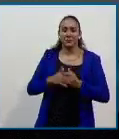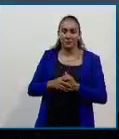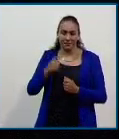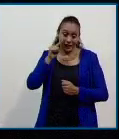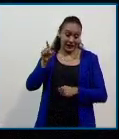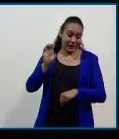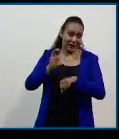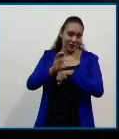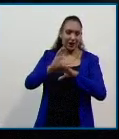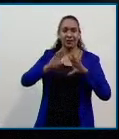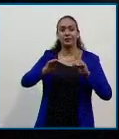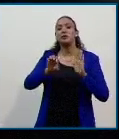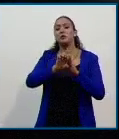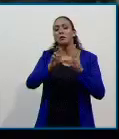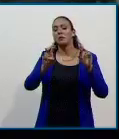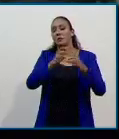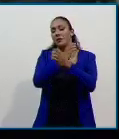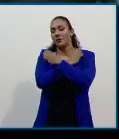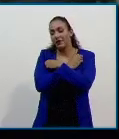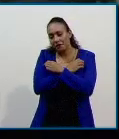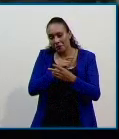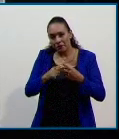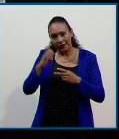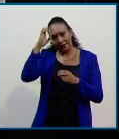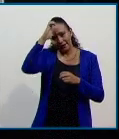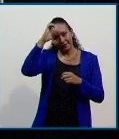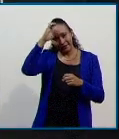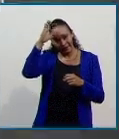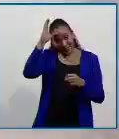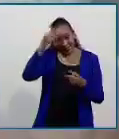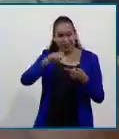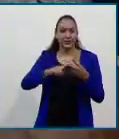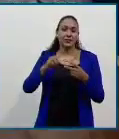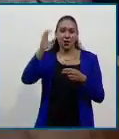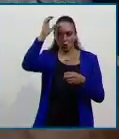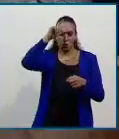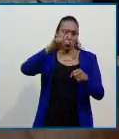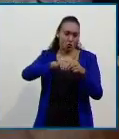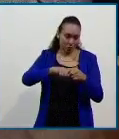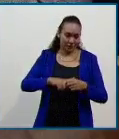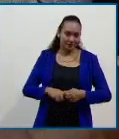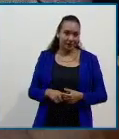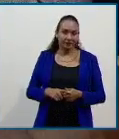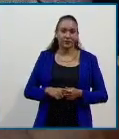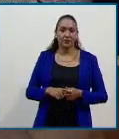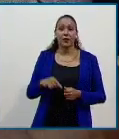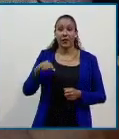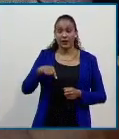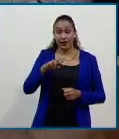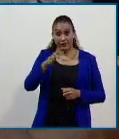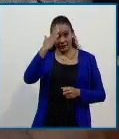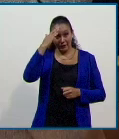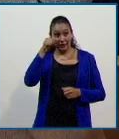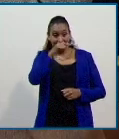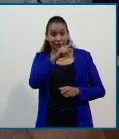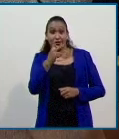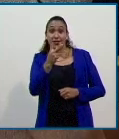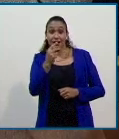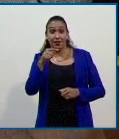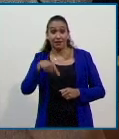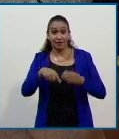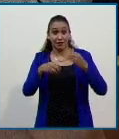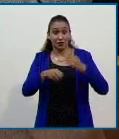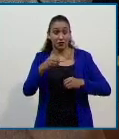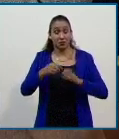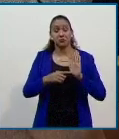de carácter educativo, científico, social y cultural. El Estado colombiano reconoce a la educación como un derecho